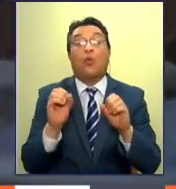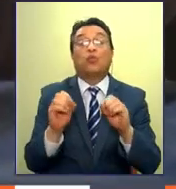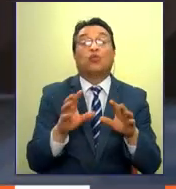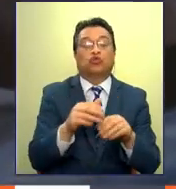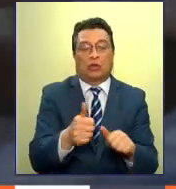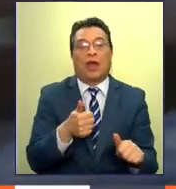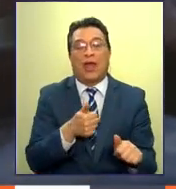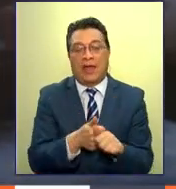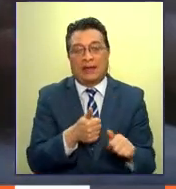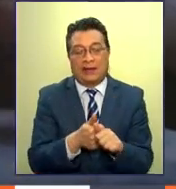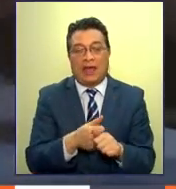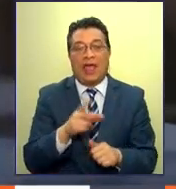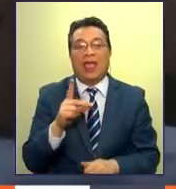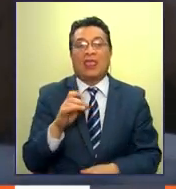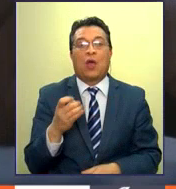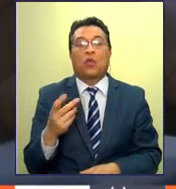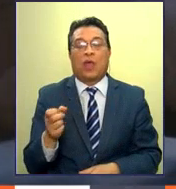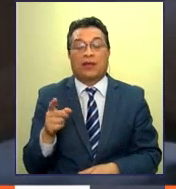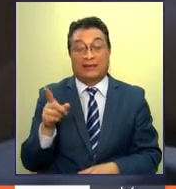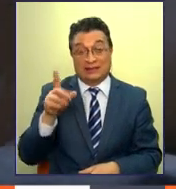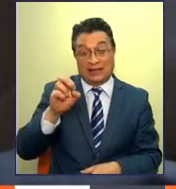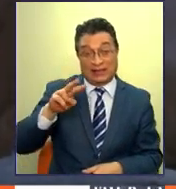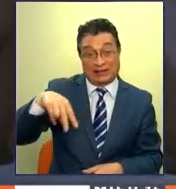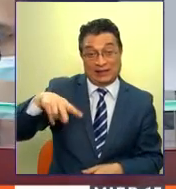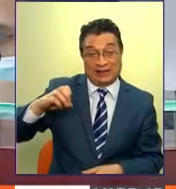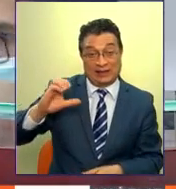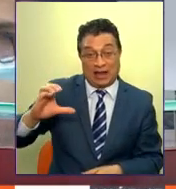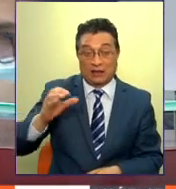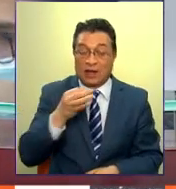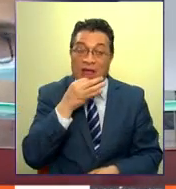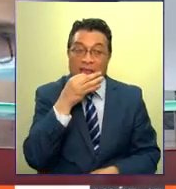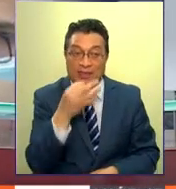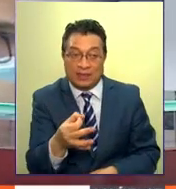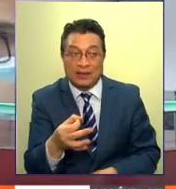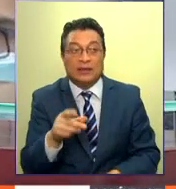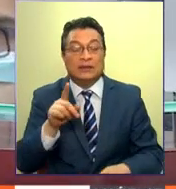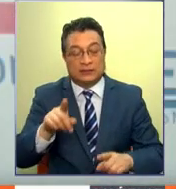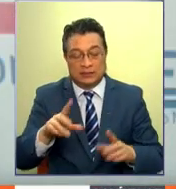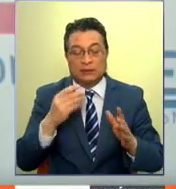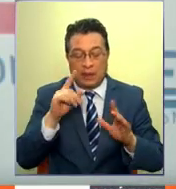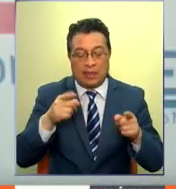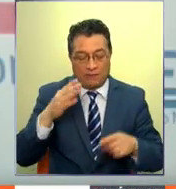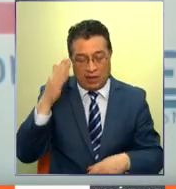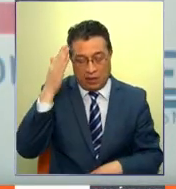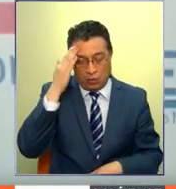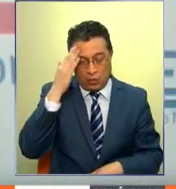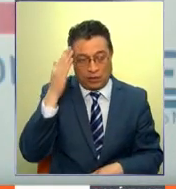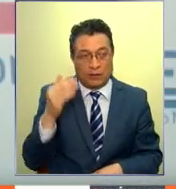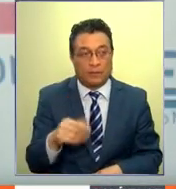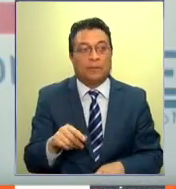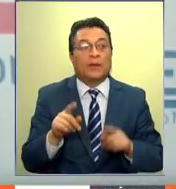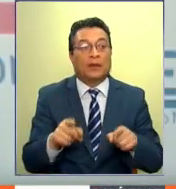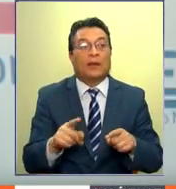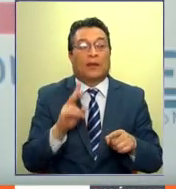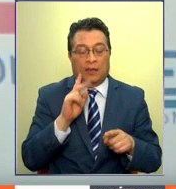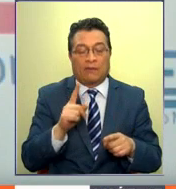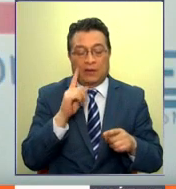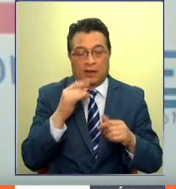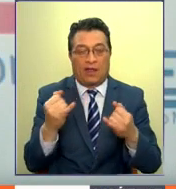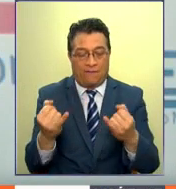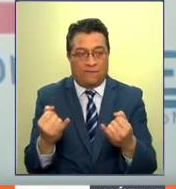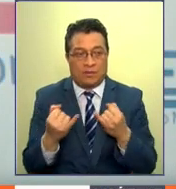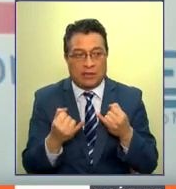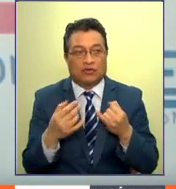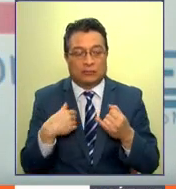de deudores y desde el CERNAC advierten sobre ciertas precauciones que hay que tener en cuenta. Exige información de qué se trata el servicio